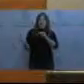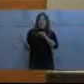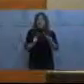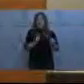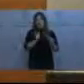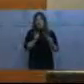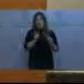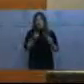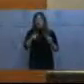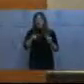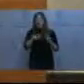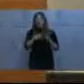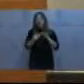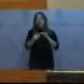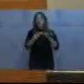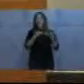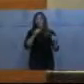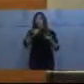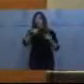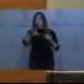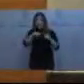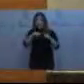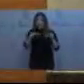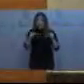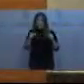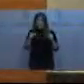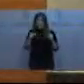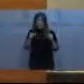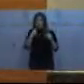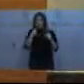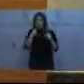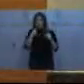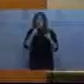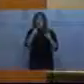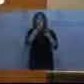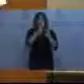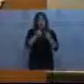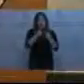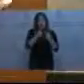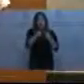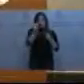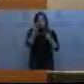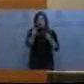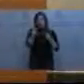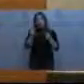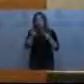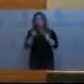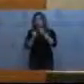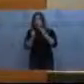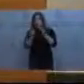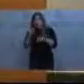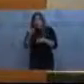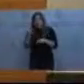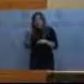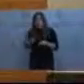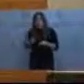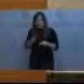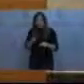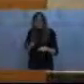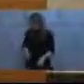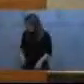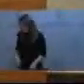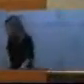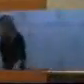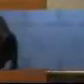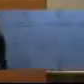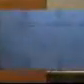y de entendimiento, porque Asturias está mejor con unos presupuestos que sin ellos y sin el impuesto de sucesiones. Pero, claro, uno también